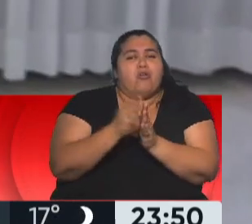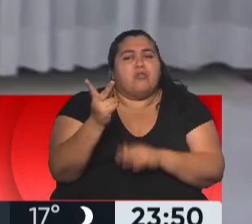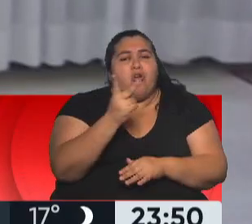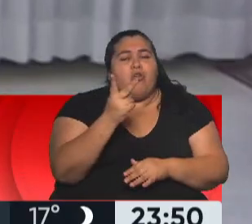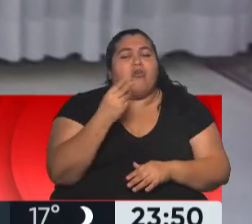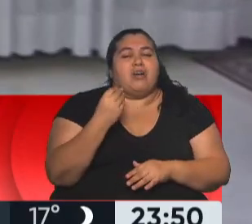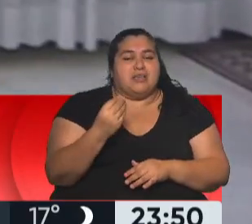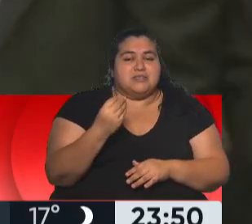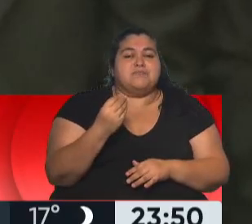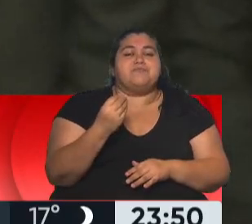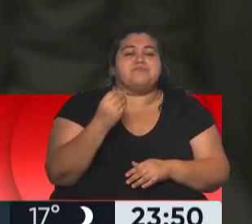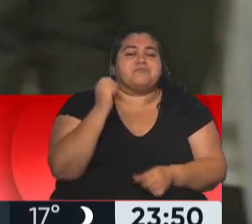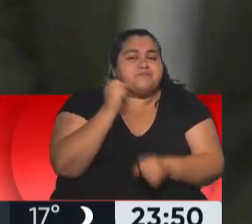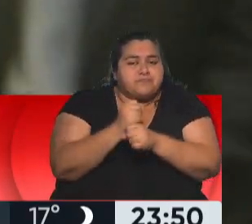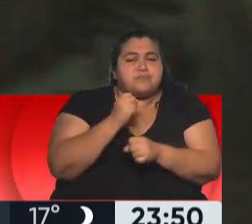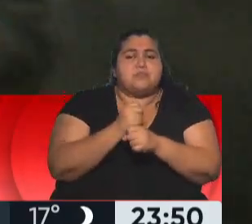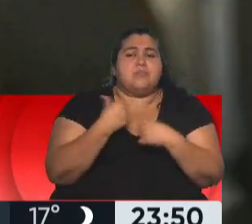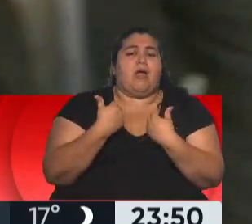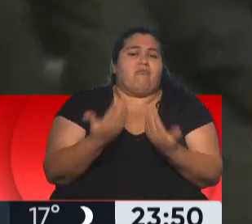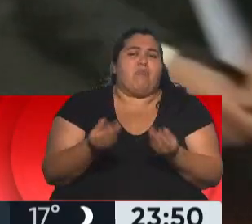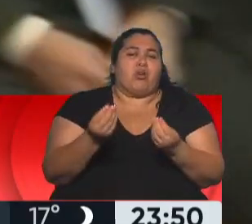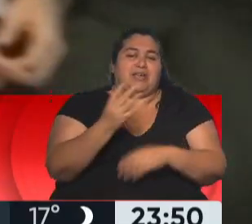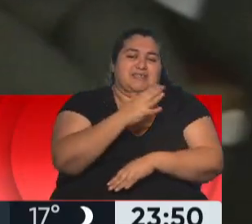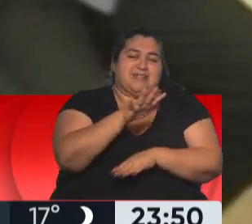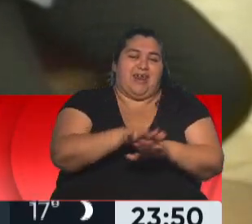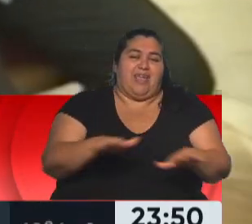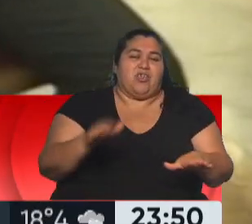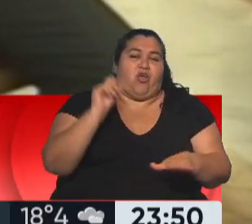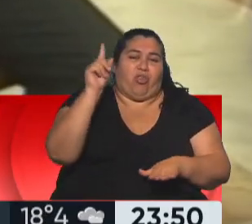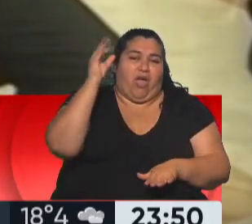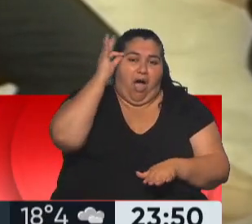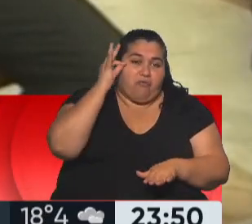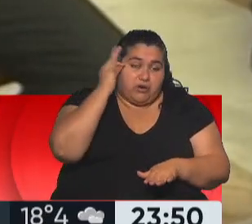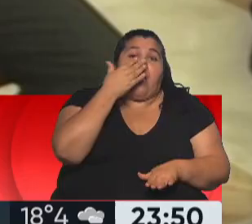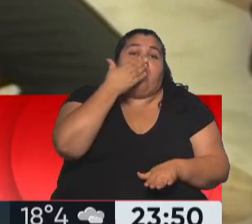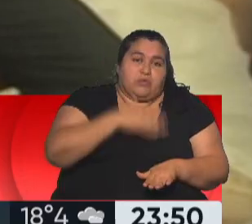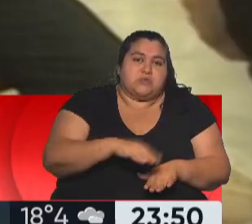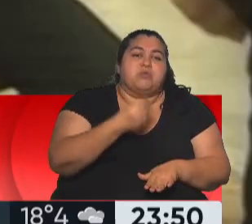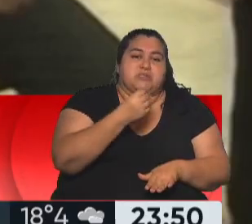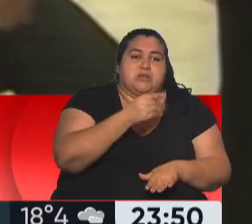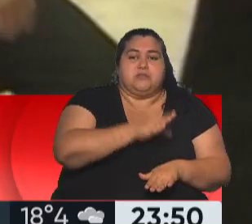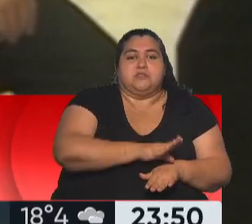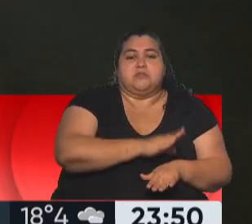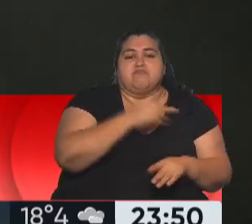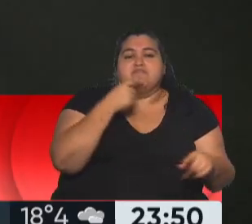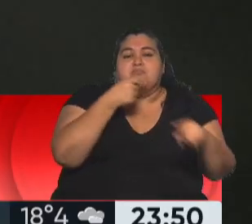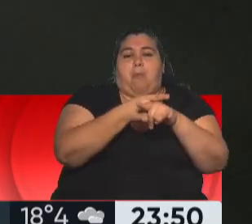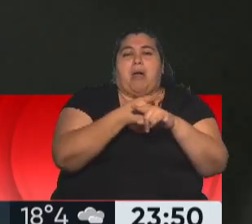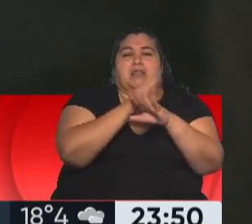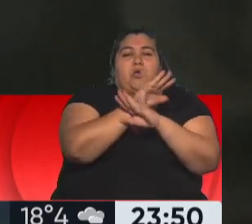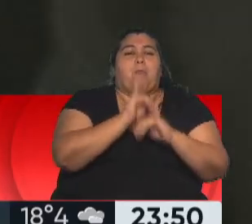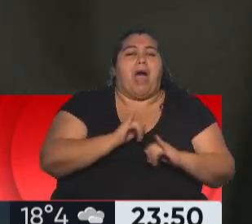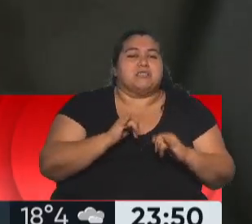por trabajar por los niños de África, que después, posteriormente, se hizo un partido de la paz, justamente, con un